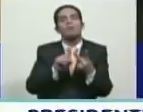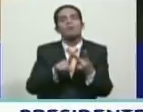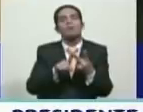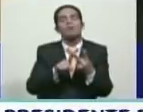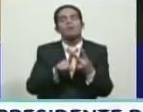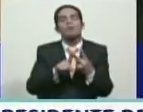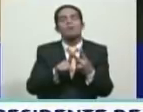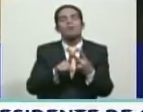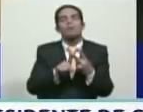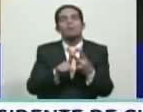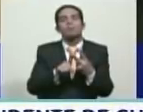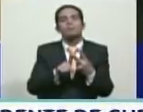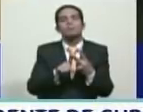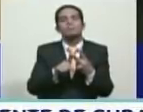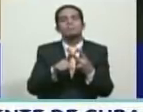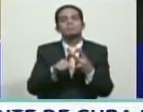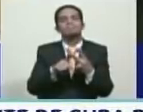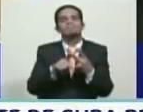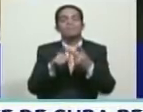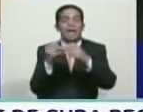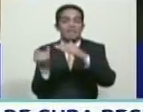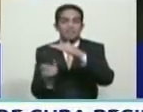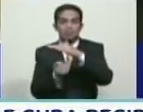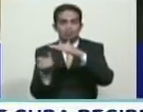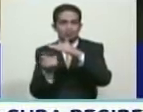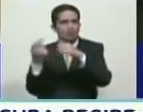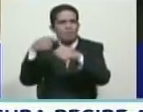una de las principales instituciones ha